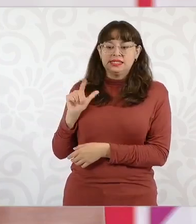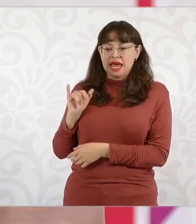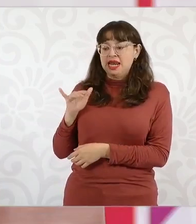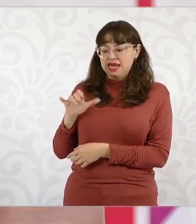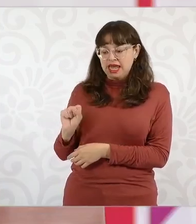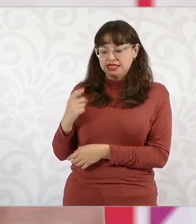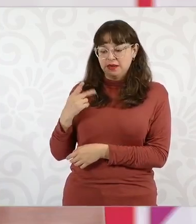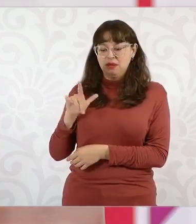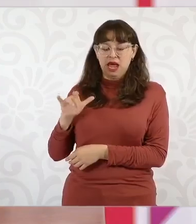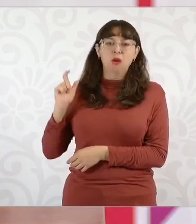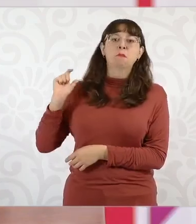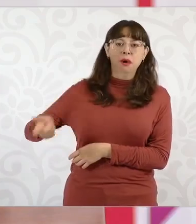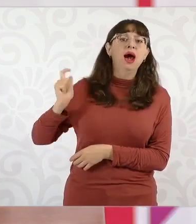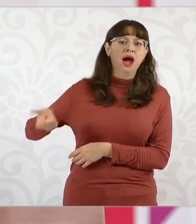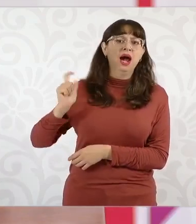propias redes sociales, no es